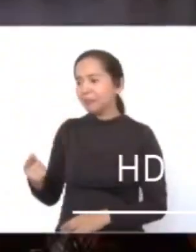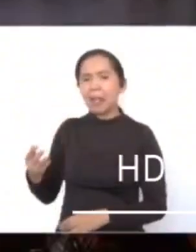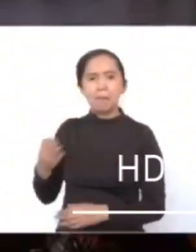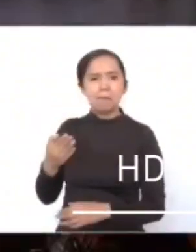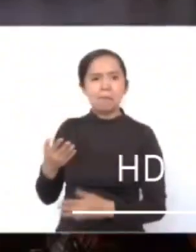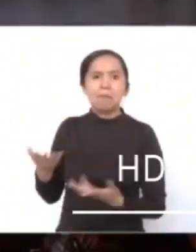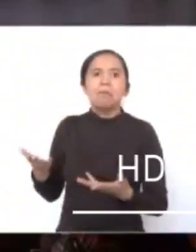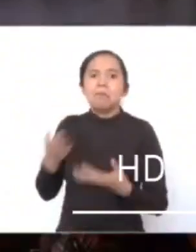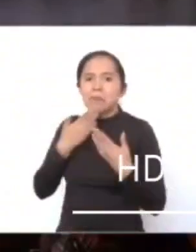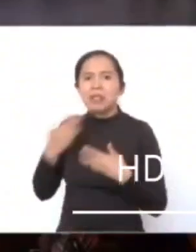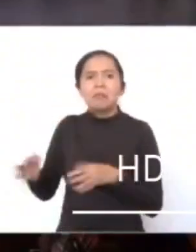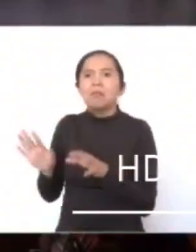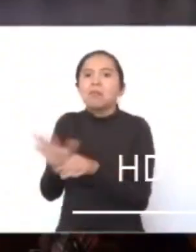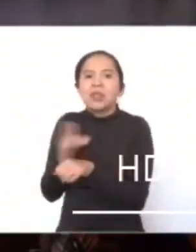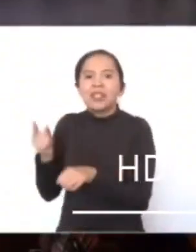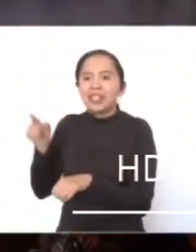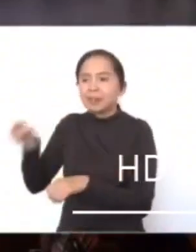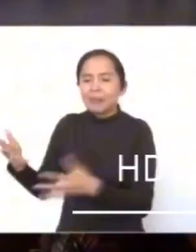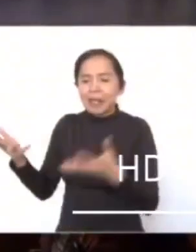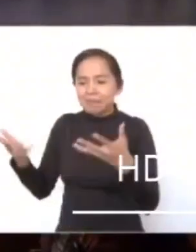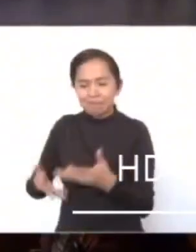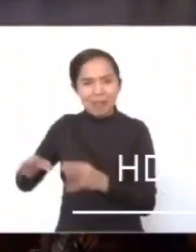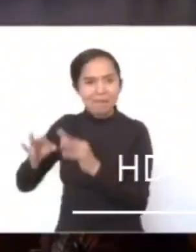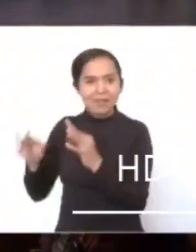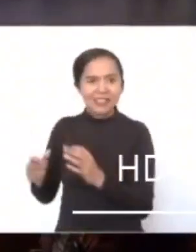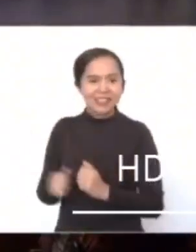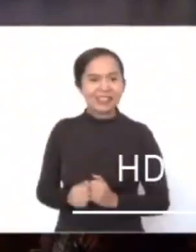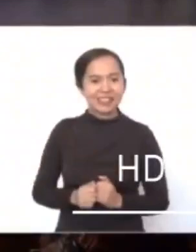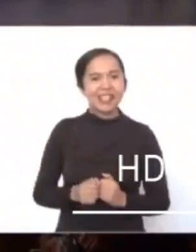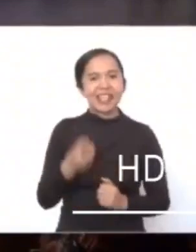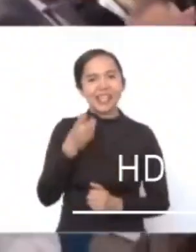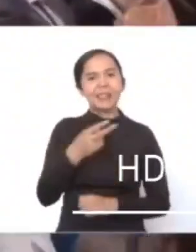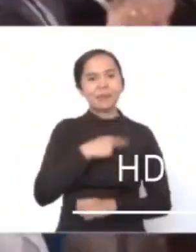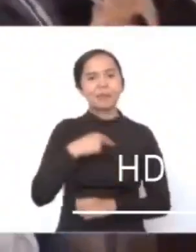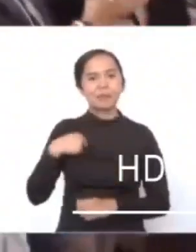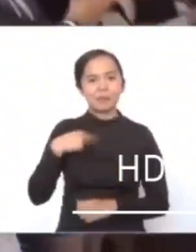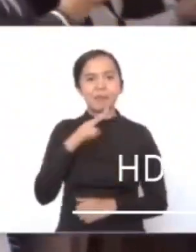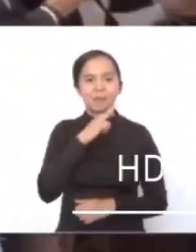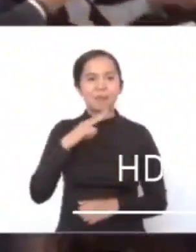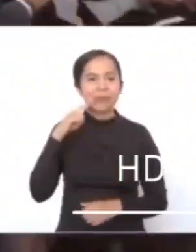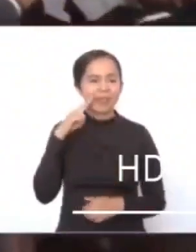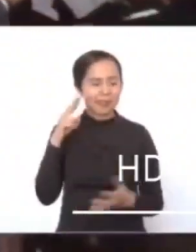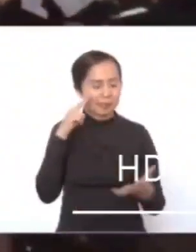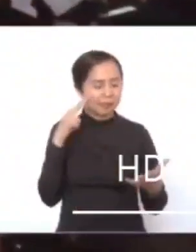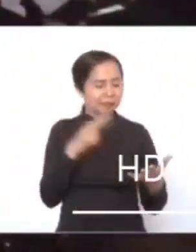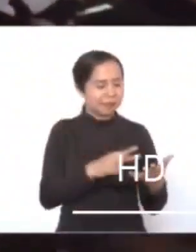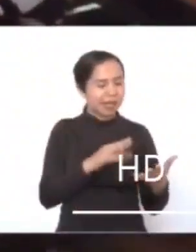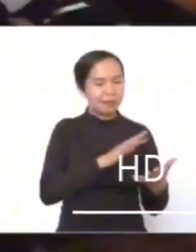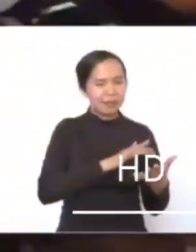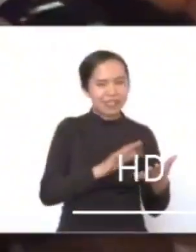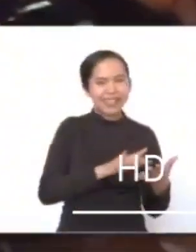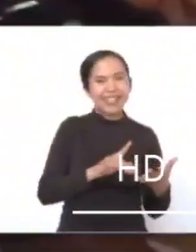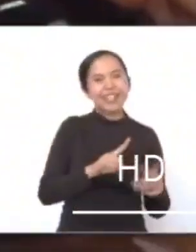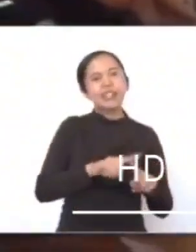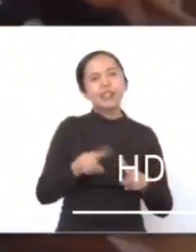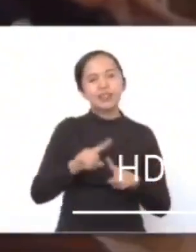Así es como lee, así es como lee uno las noticias en algunos medios,